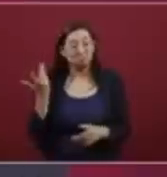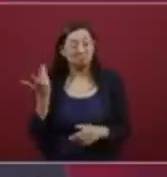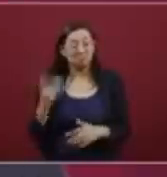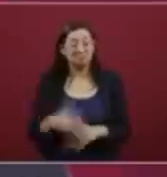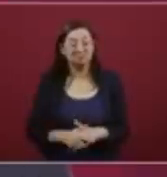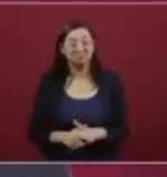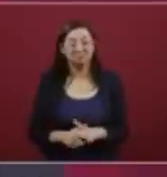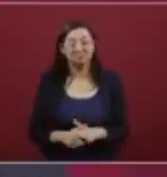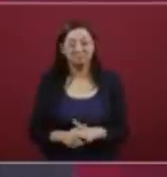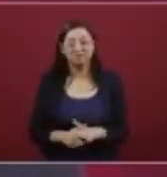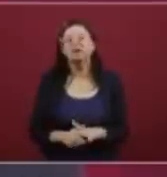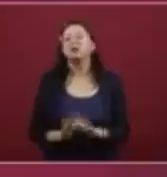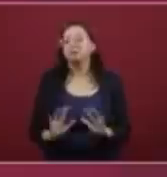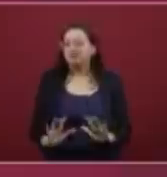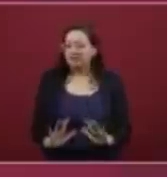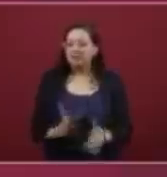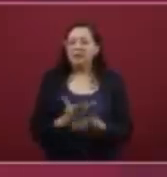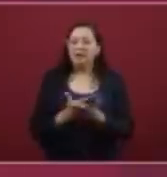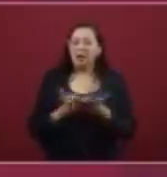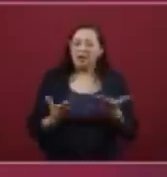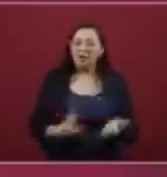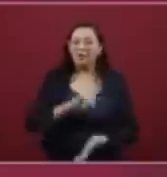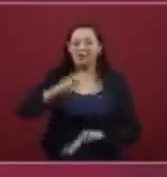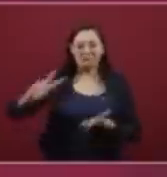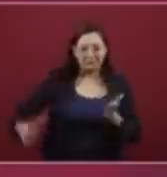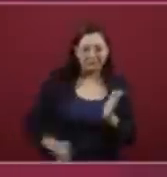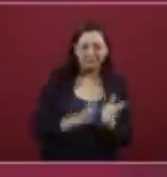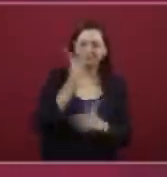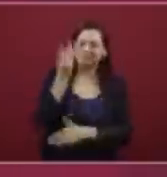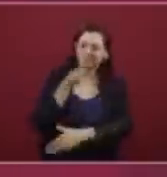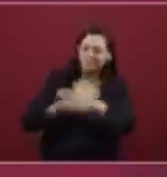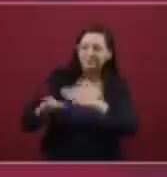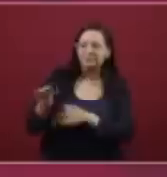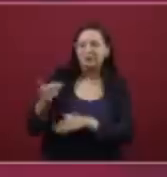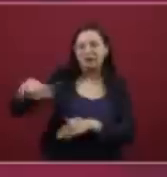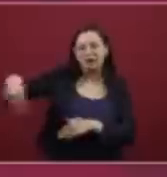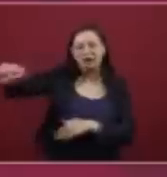Entonces, ahora con más tiempo, pues van a indagar.